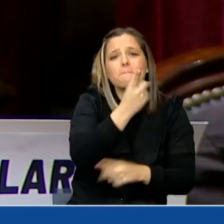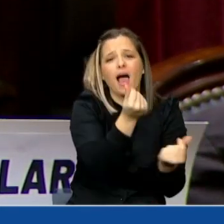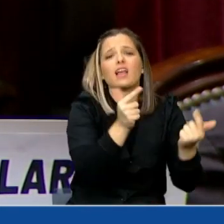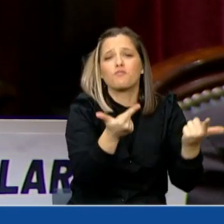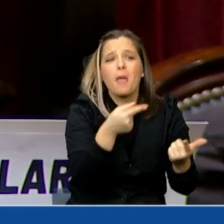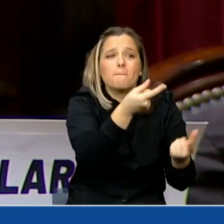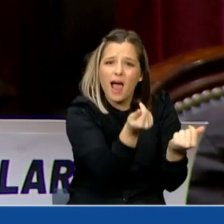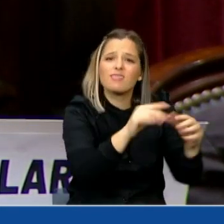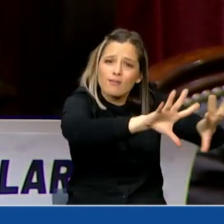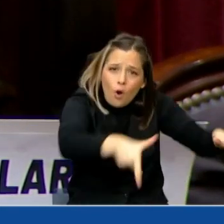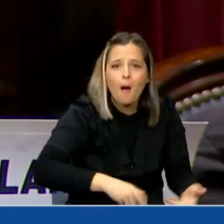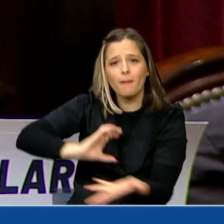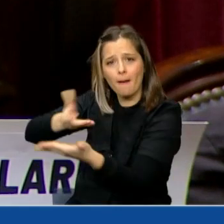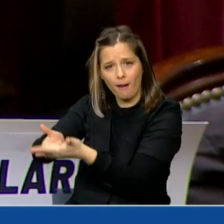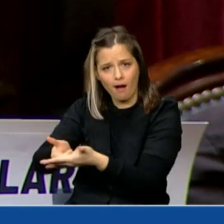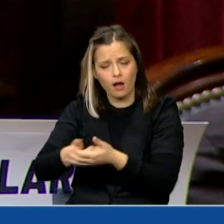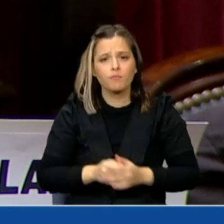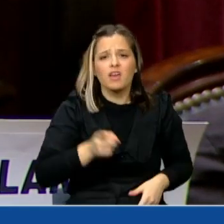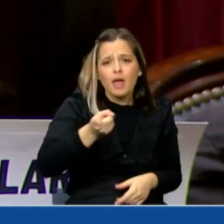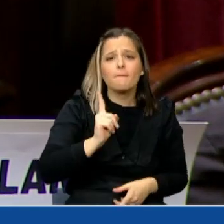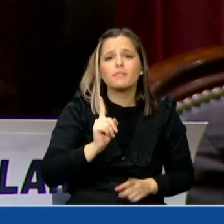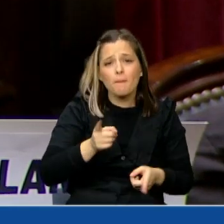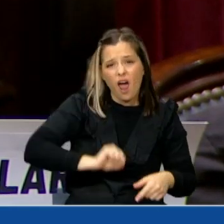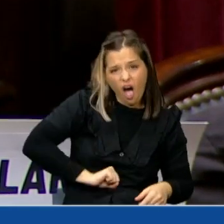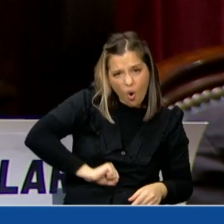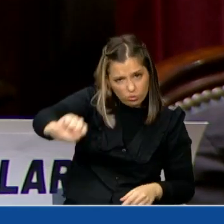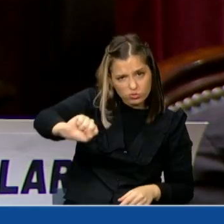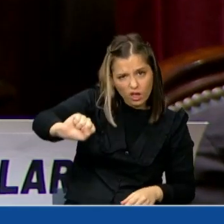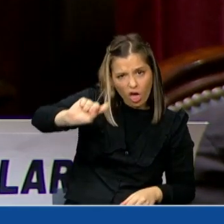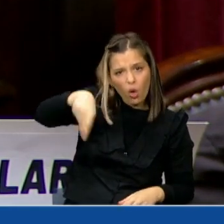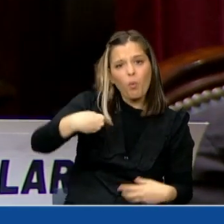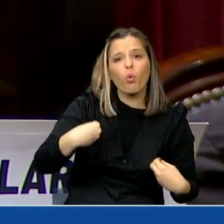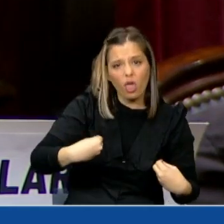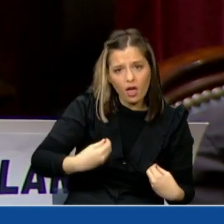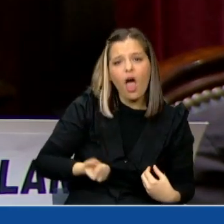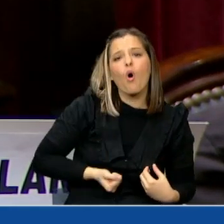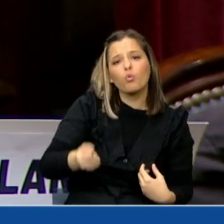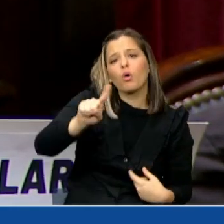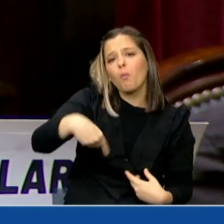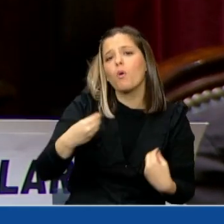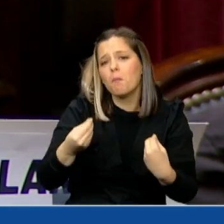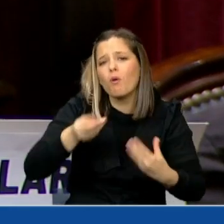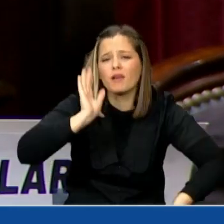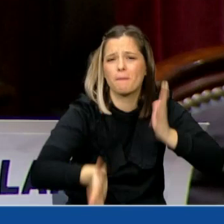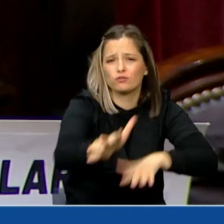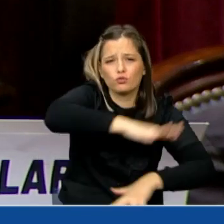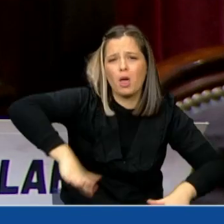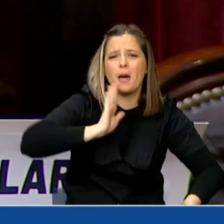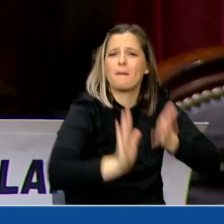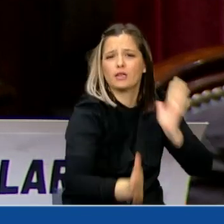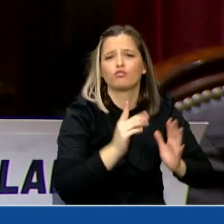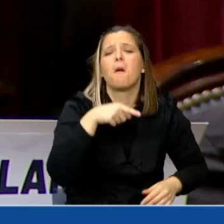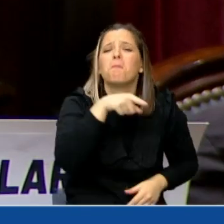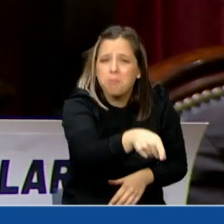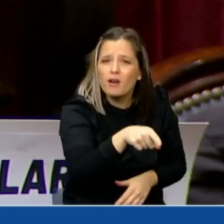estos planes de ajuste, porque el ajuste no pasa sin represión. Entonces, queremos decir que es gravísimo, como